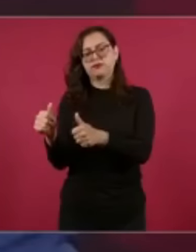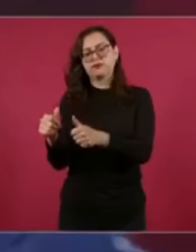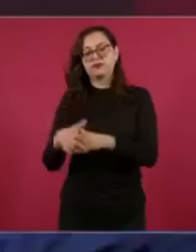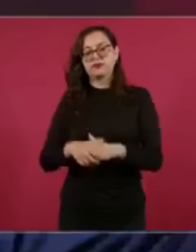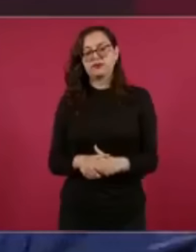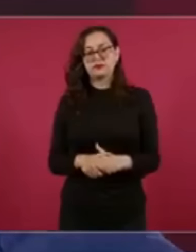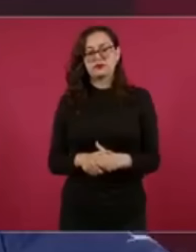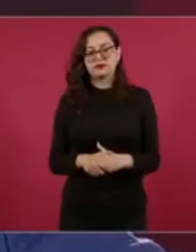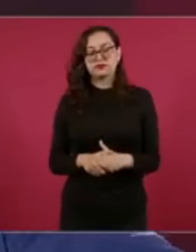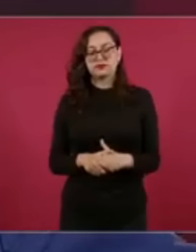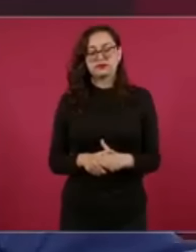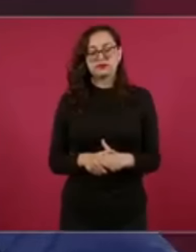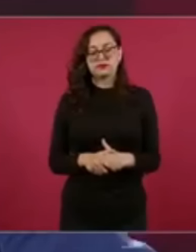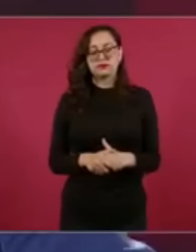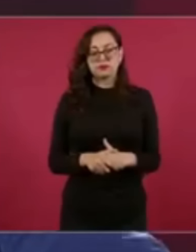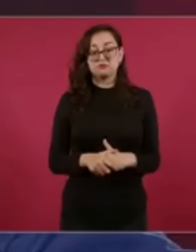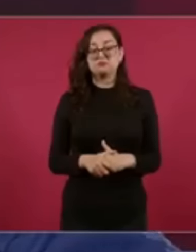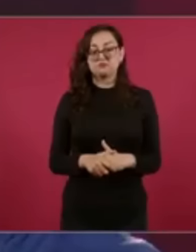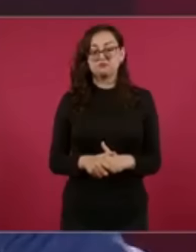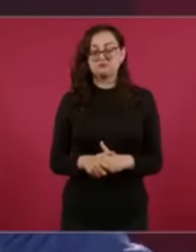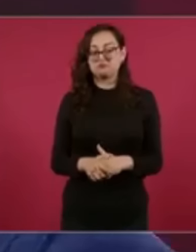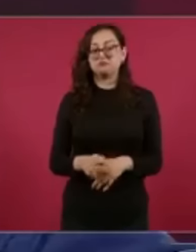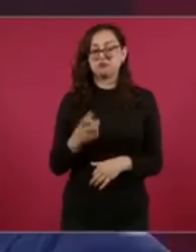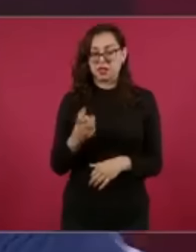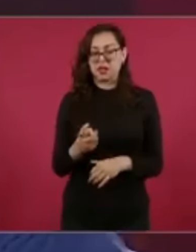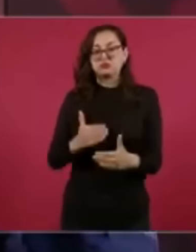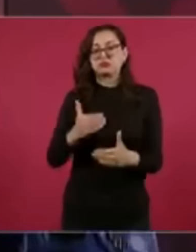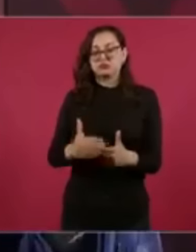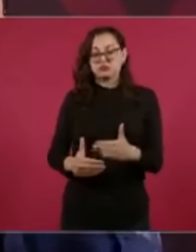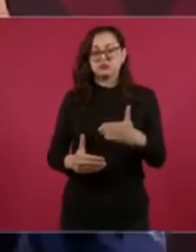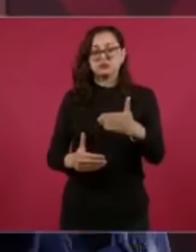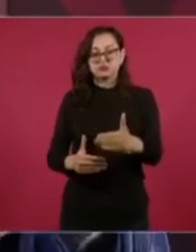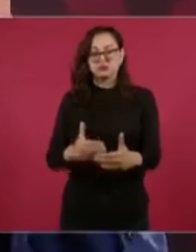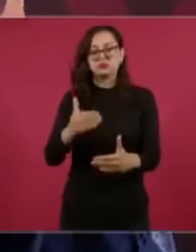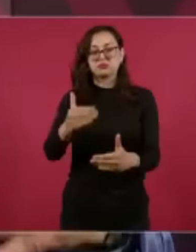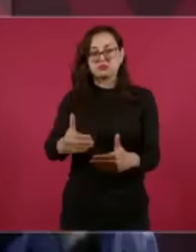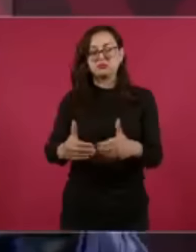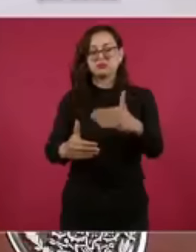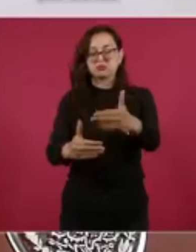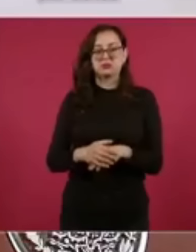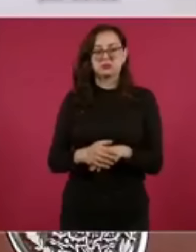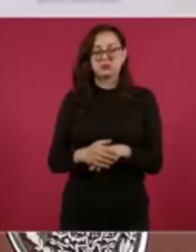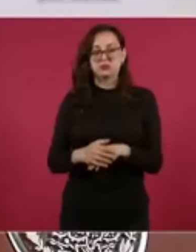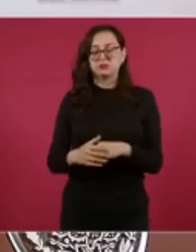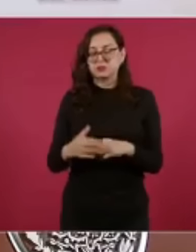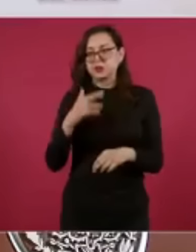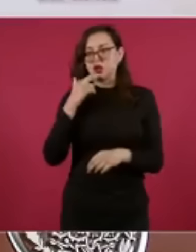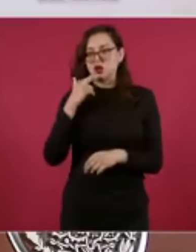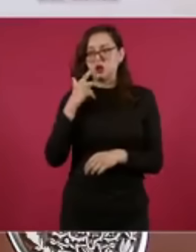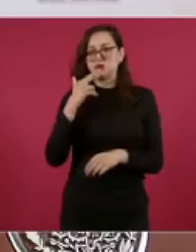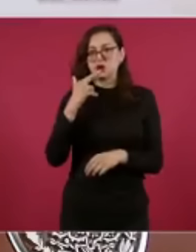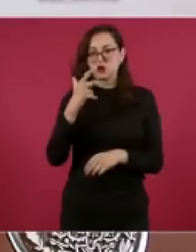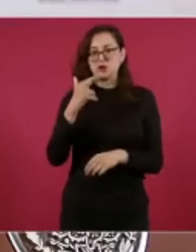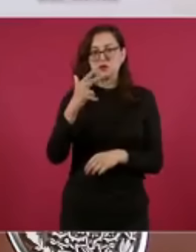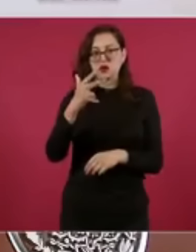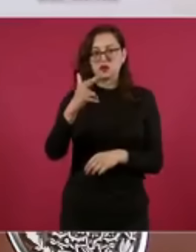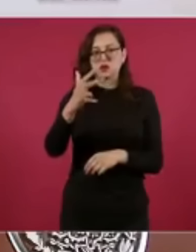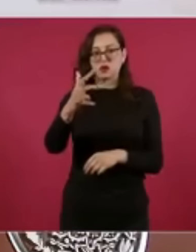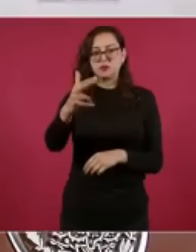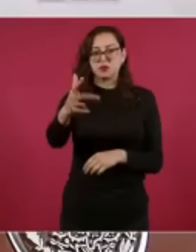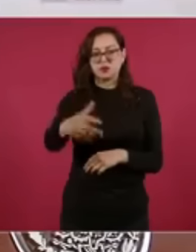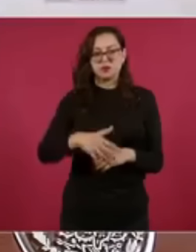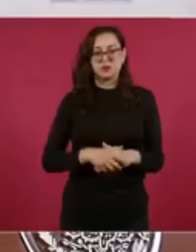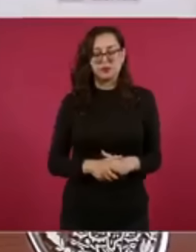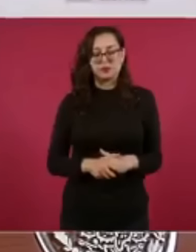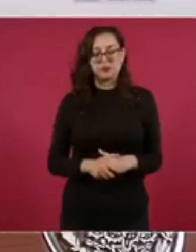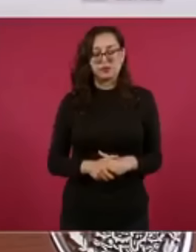Y eso va a llevar a que cada vez se tenga más apoyo. ¿Por qué